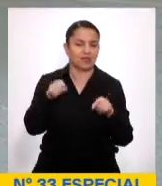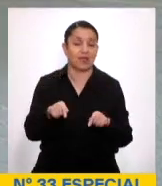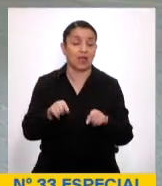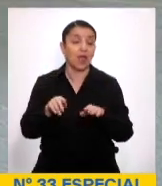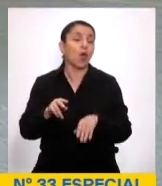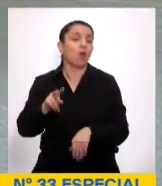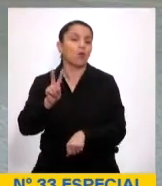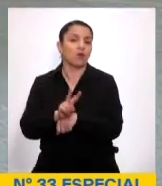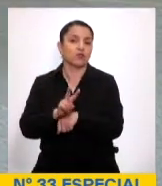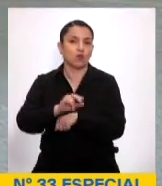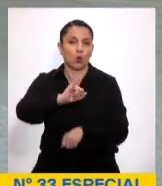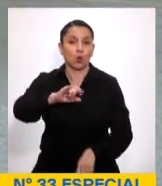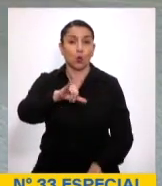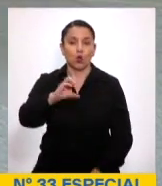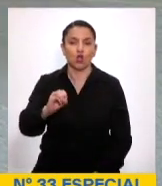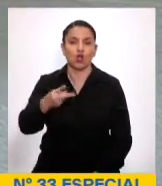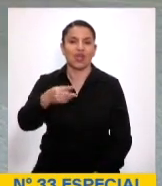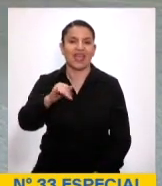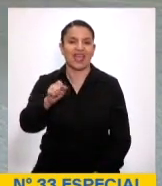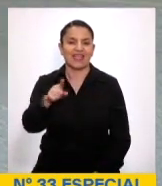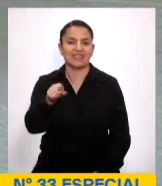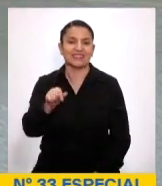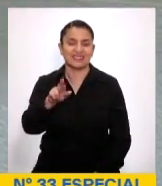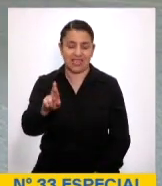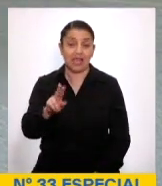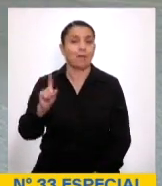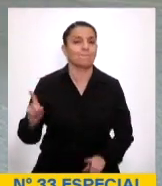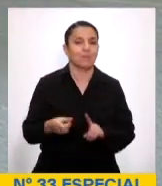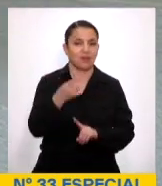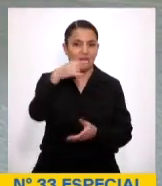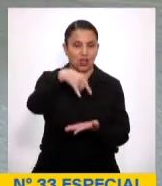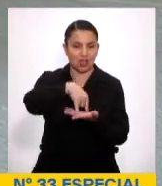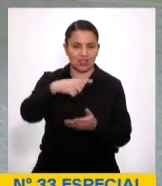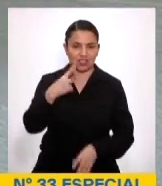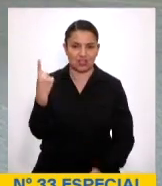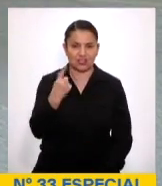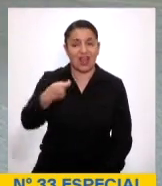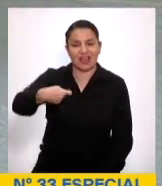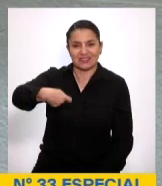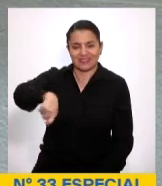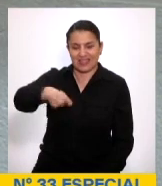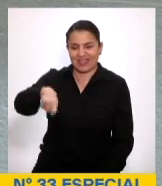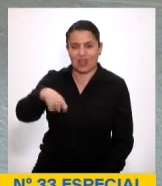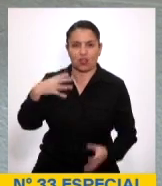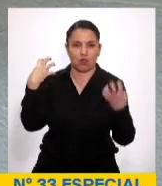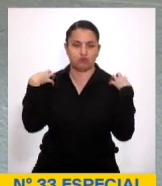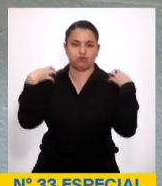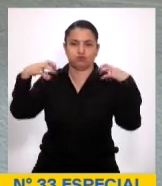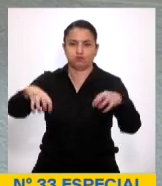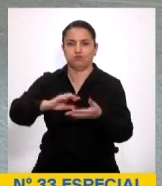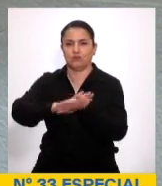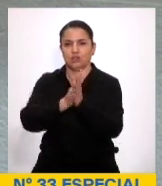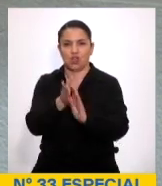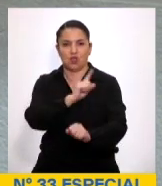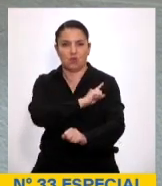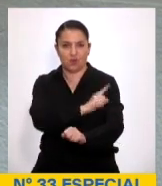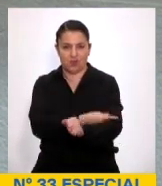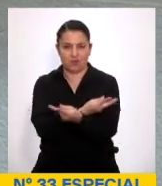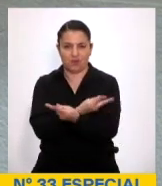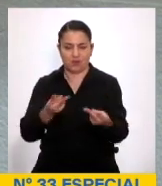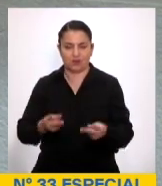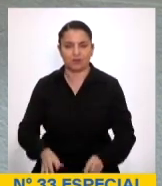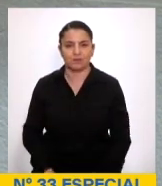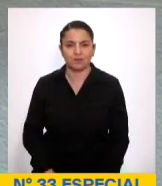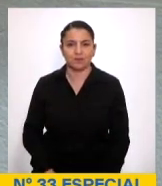jeice se dejó en manos del primer congreso nacional y del senado la totalidad del poder público este